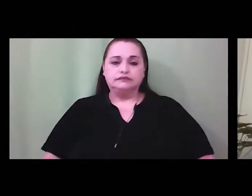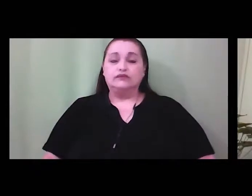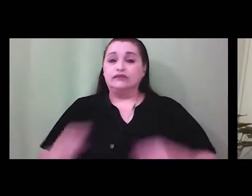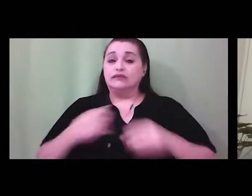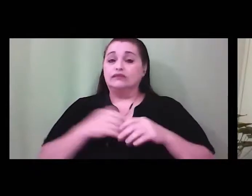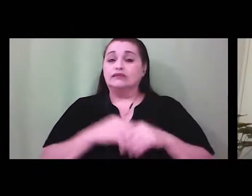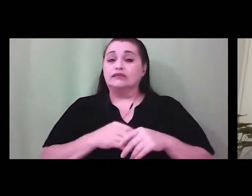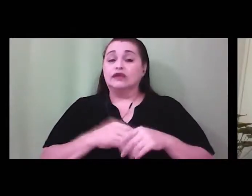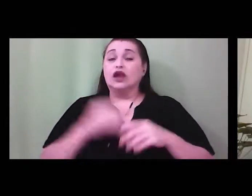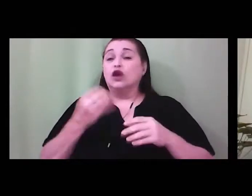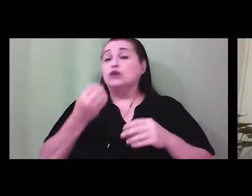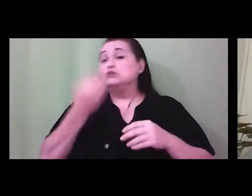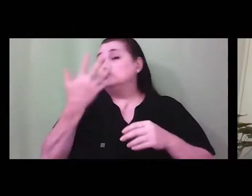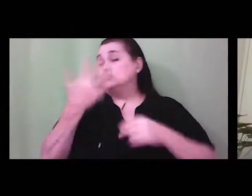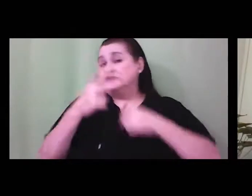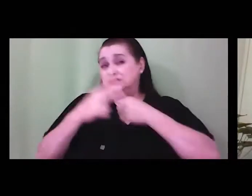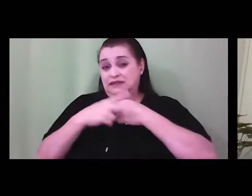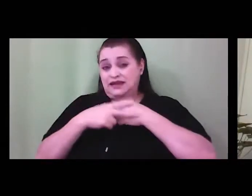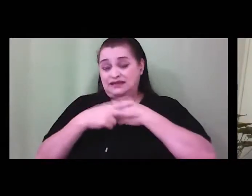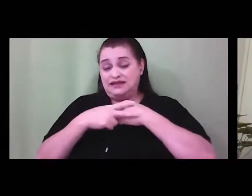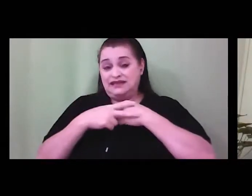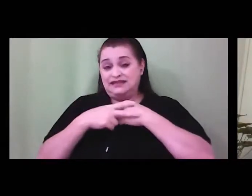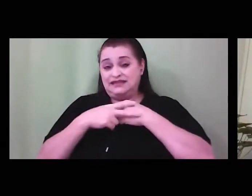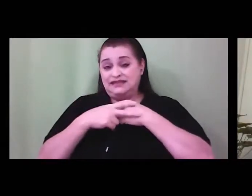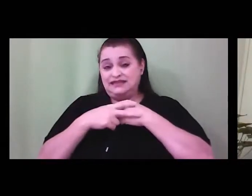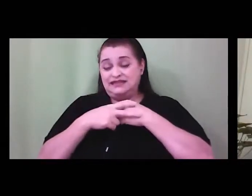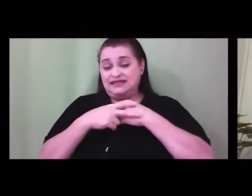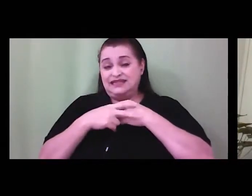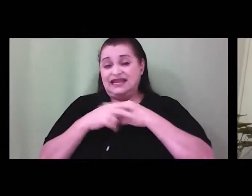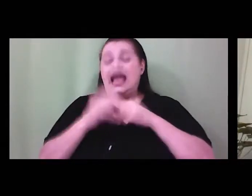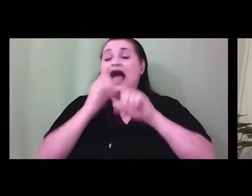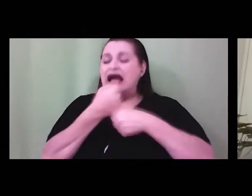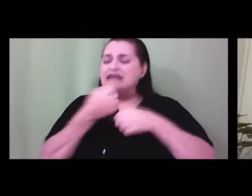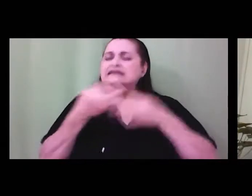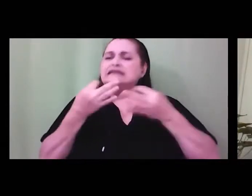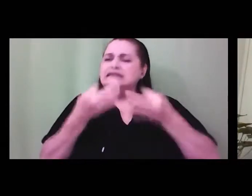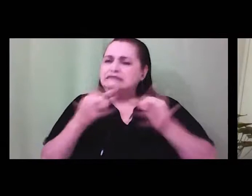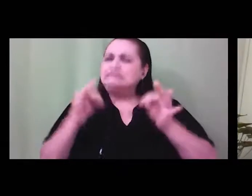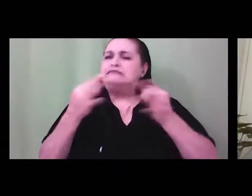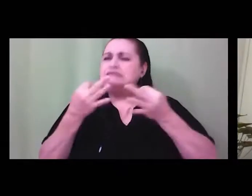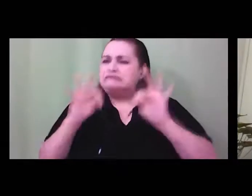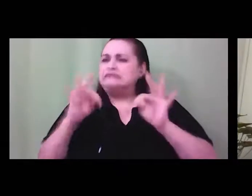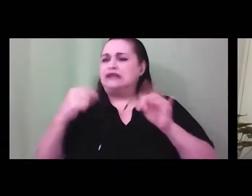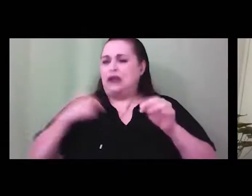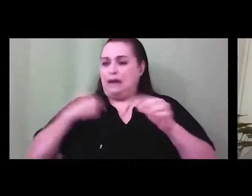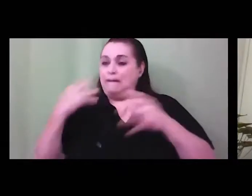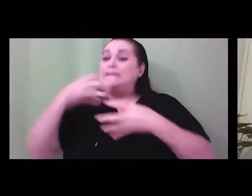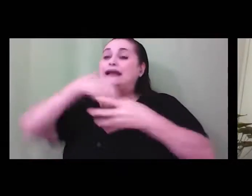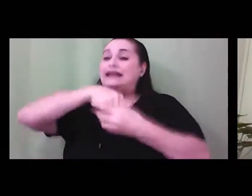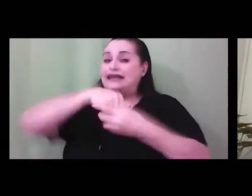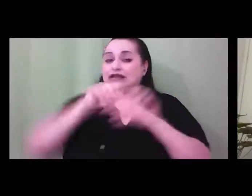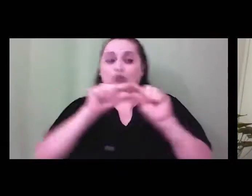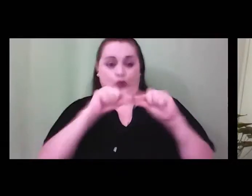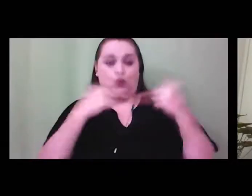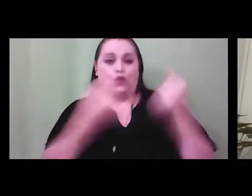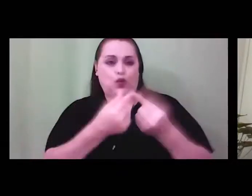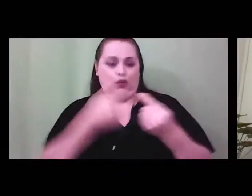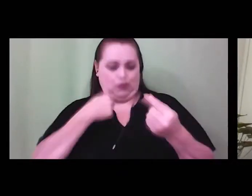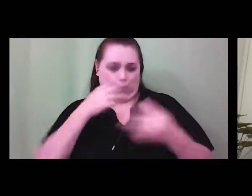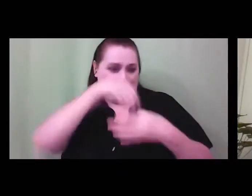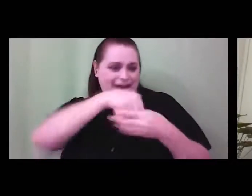Cuando muchas veces se hacen los intentos por pertenecer a un grupo, por ser